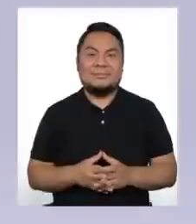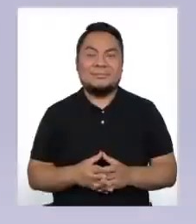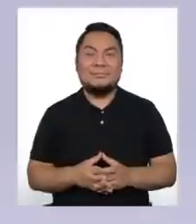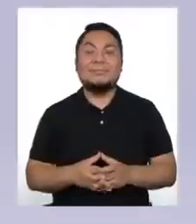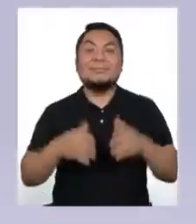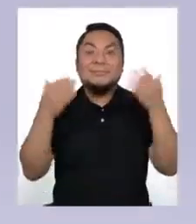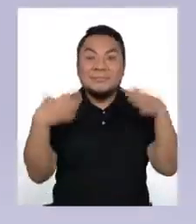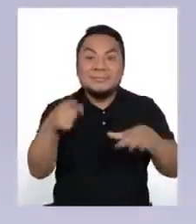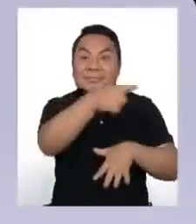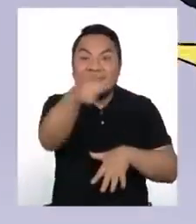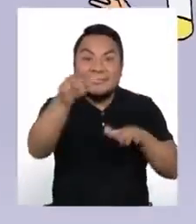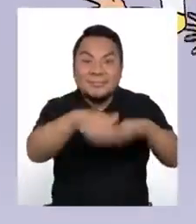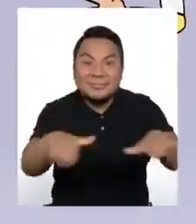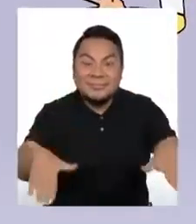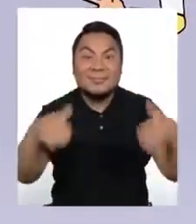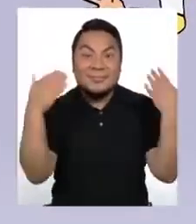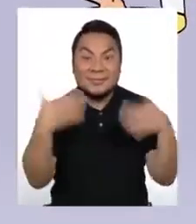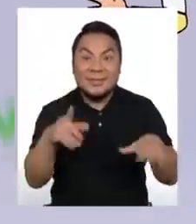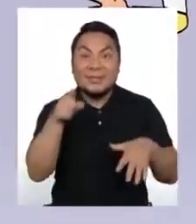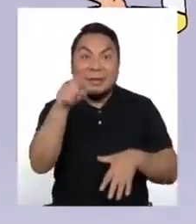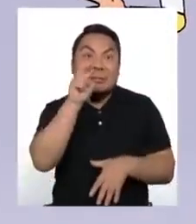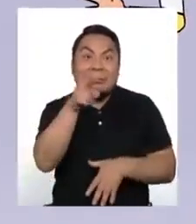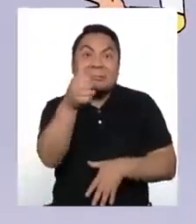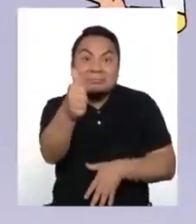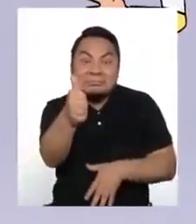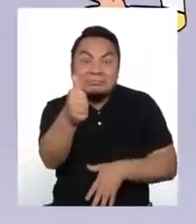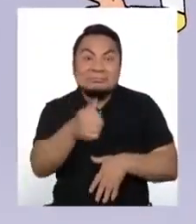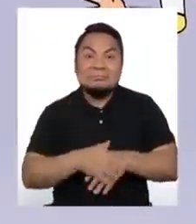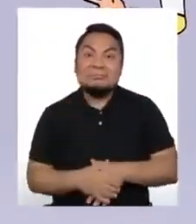Y chicas y chicos, ¿qué les pareció lo que vimos?